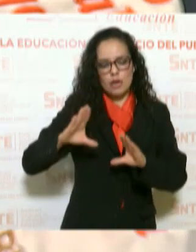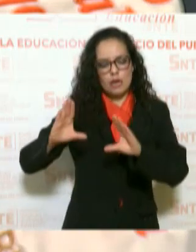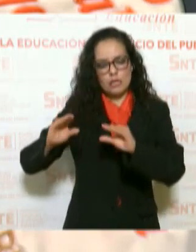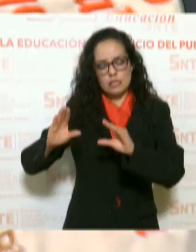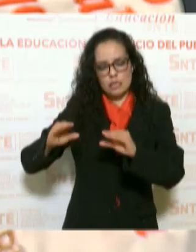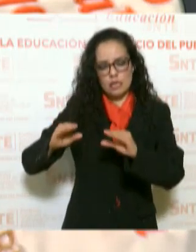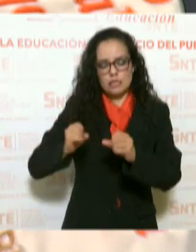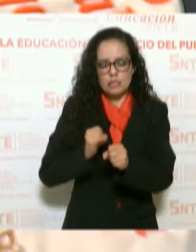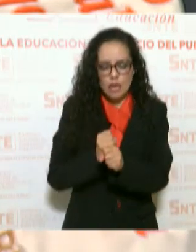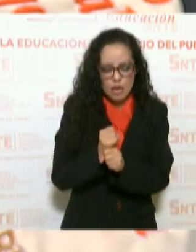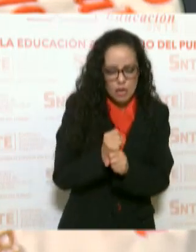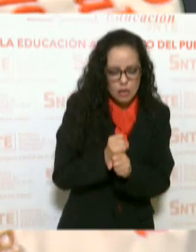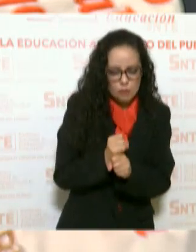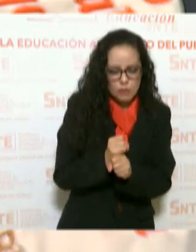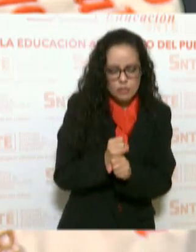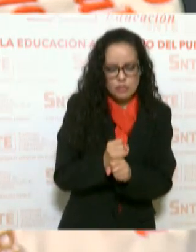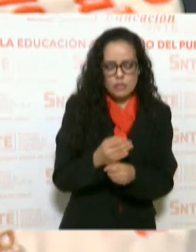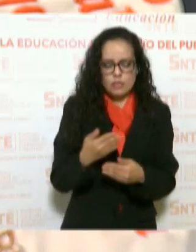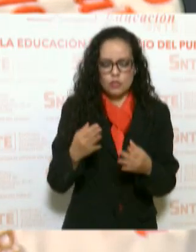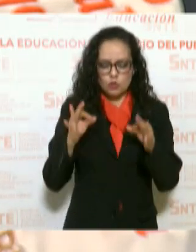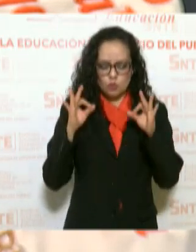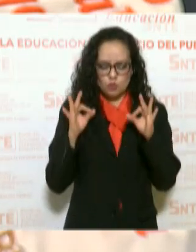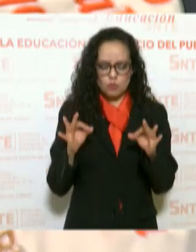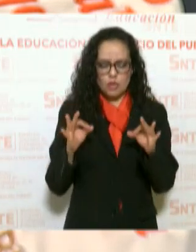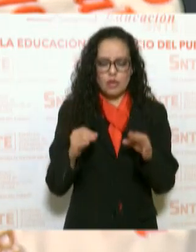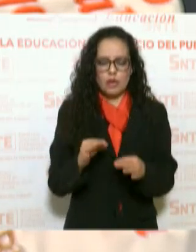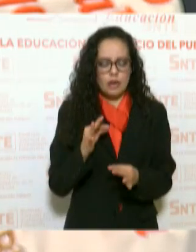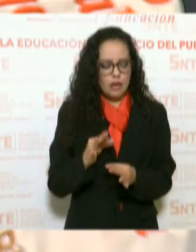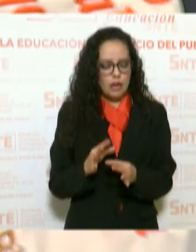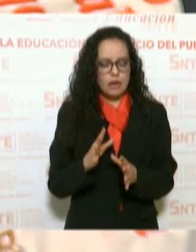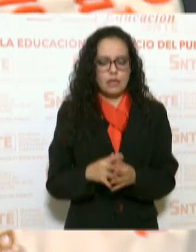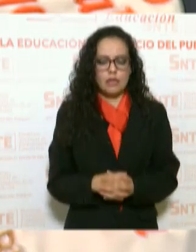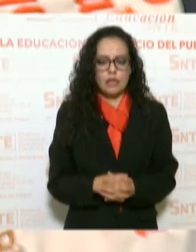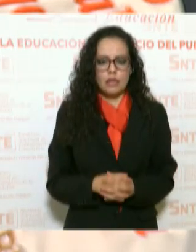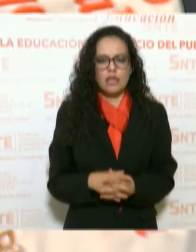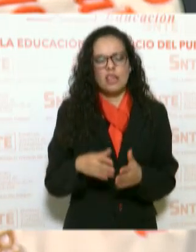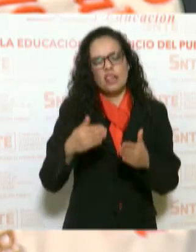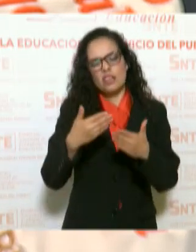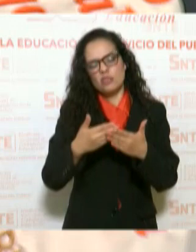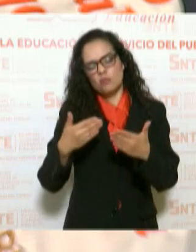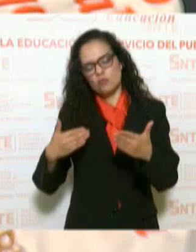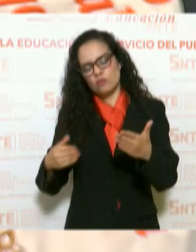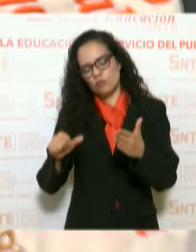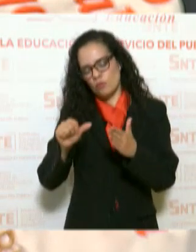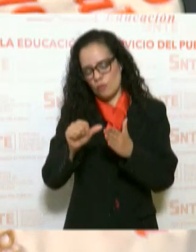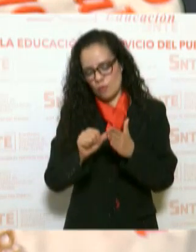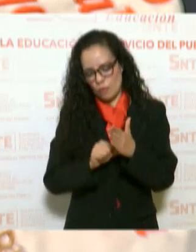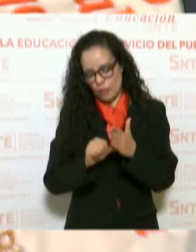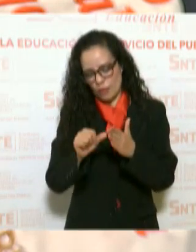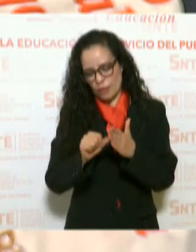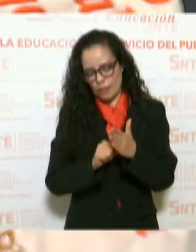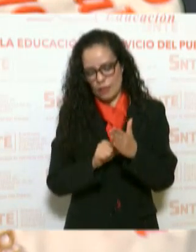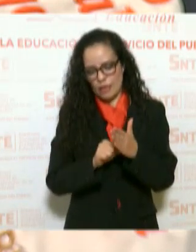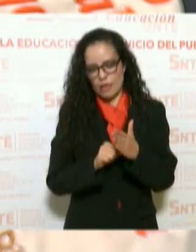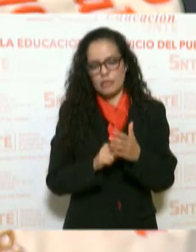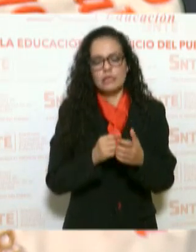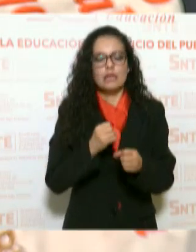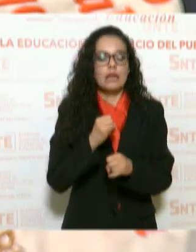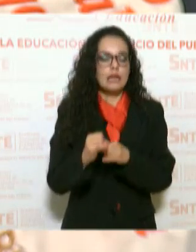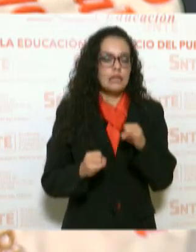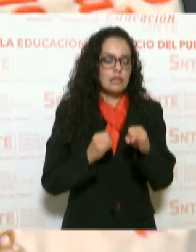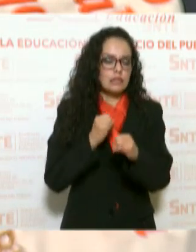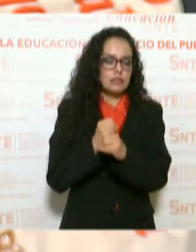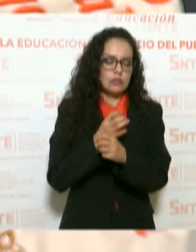calidad. En los últimos meses, la Internacional de la Educación ha estado colaborando con otros